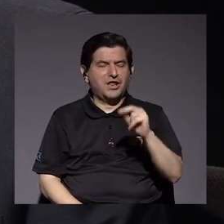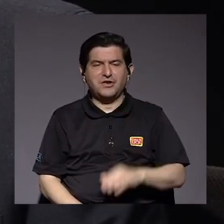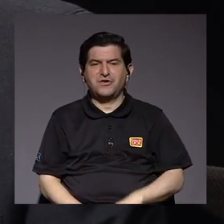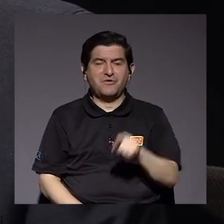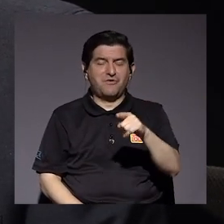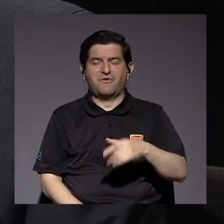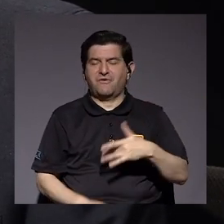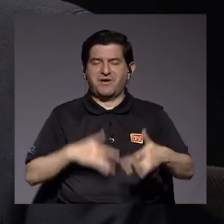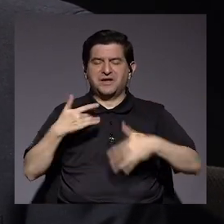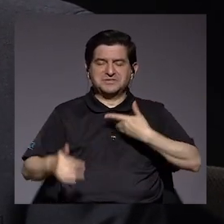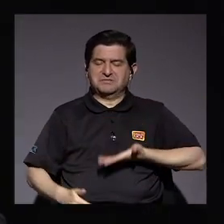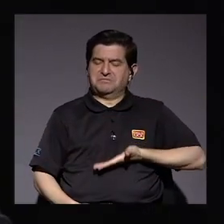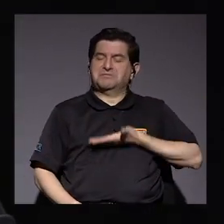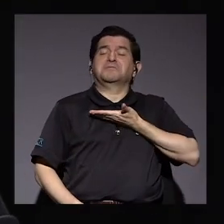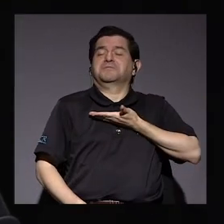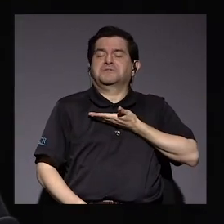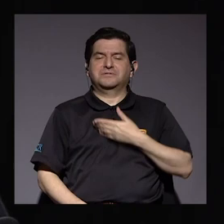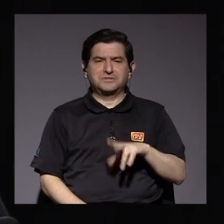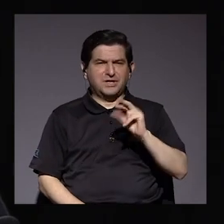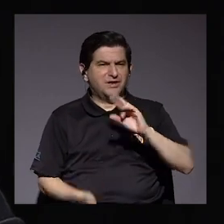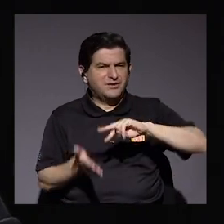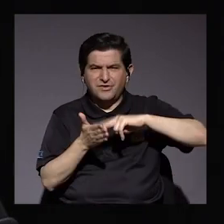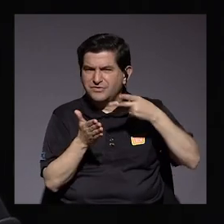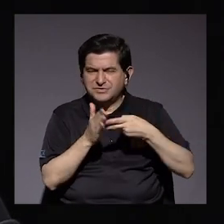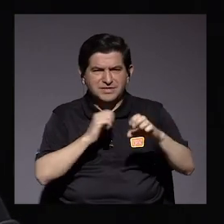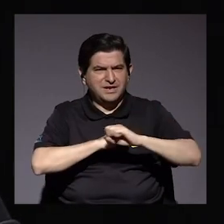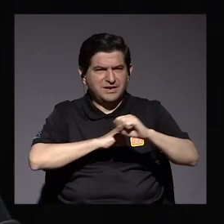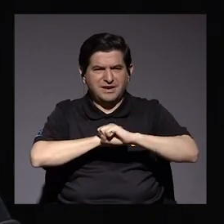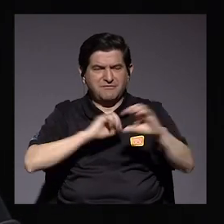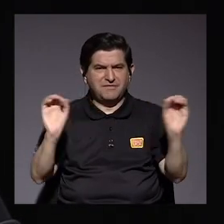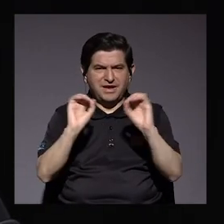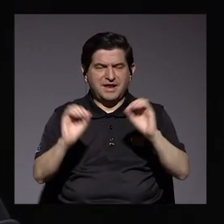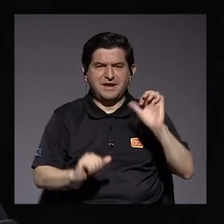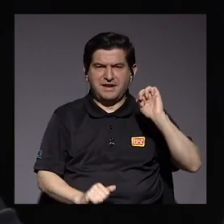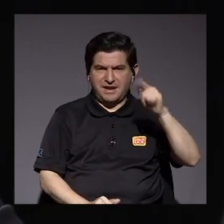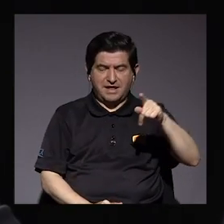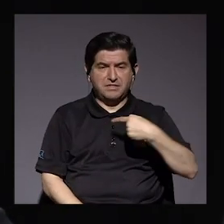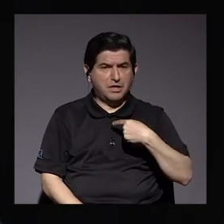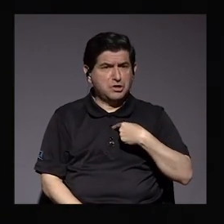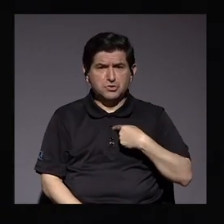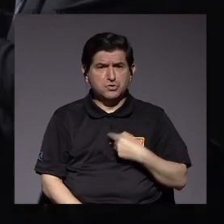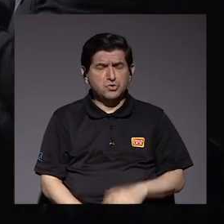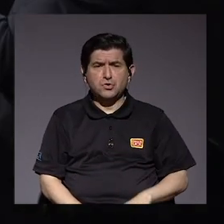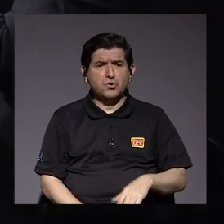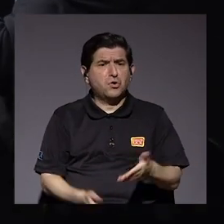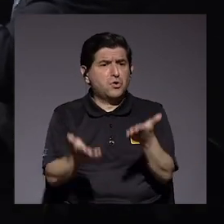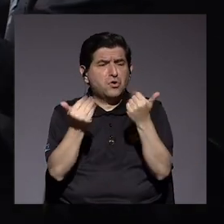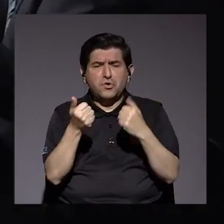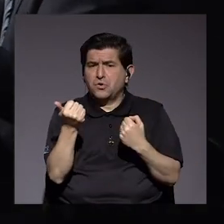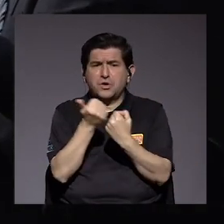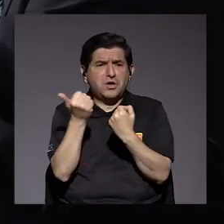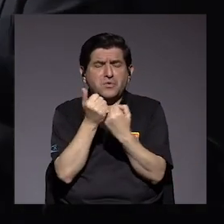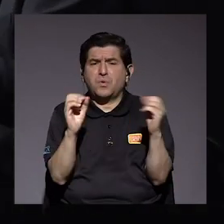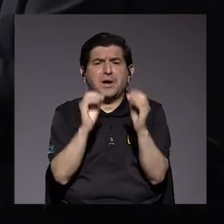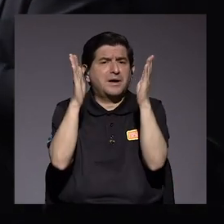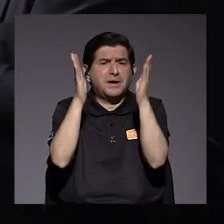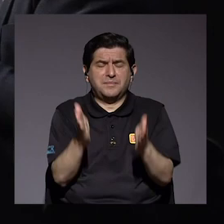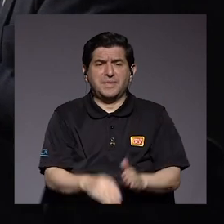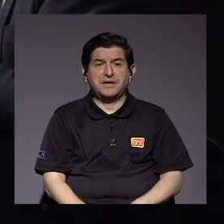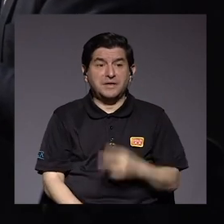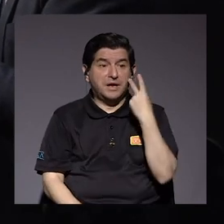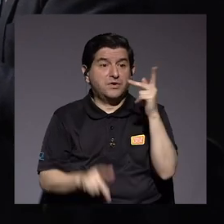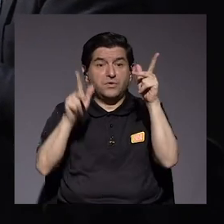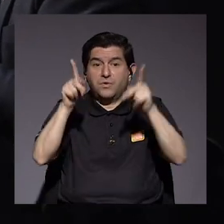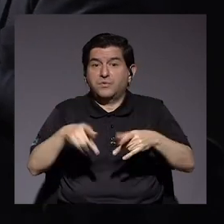unida a la egolatría y eso no es porque estoy haciendo campaña para nada abel pacheco yo no le hago campa yo no quiero hacerle campaña a nadie porque